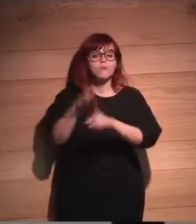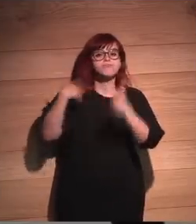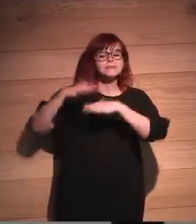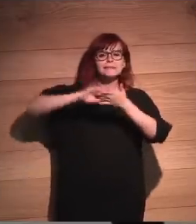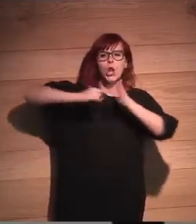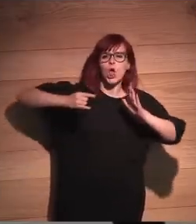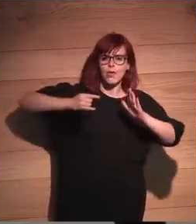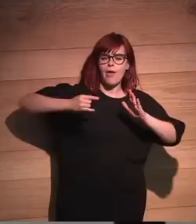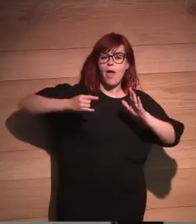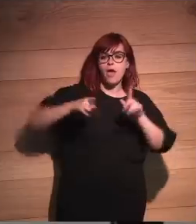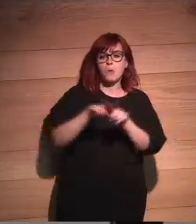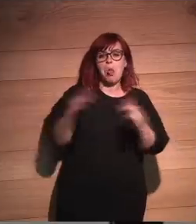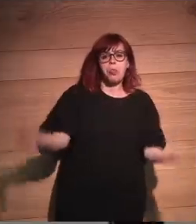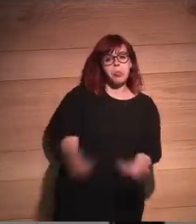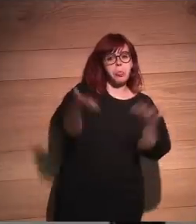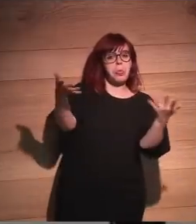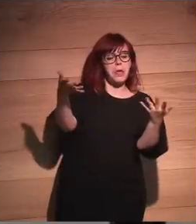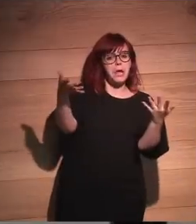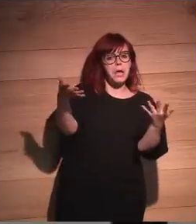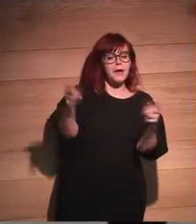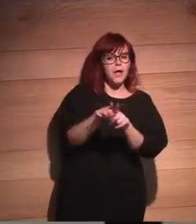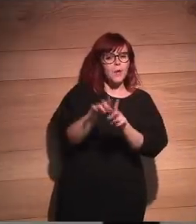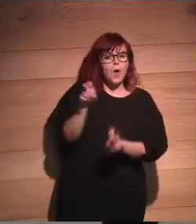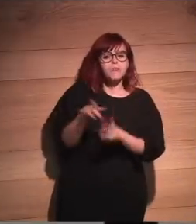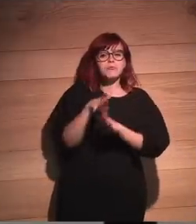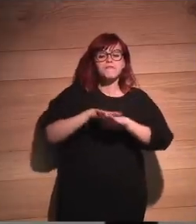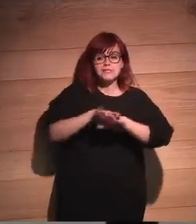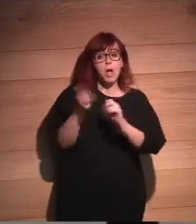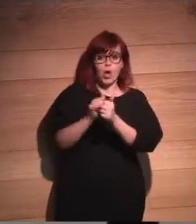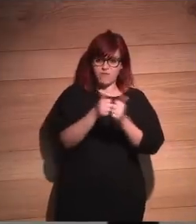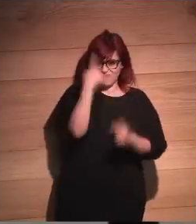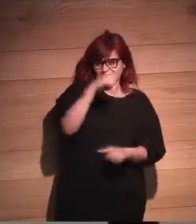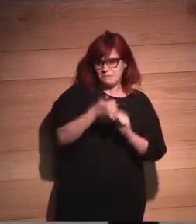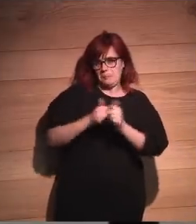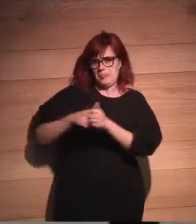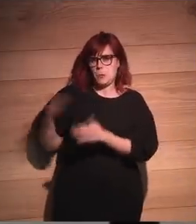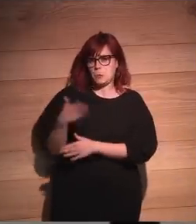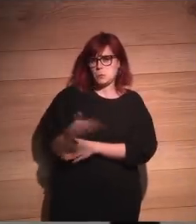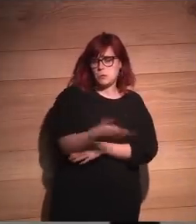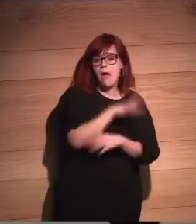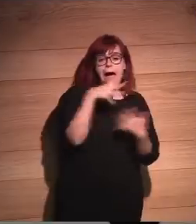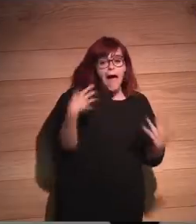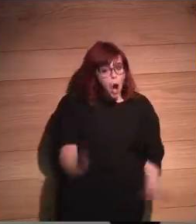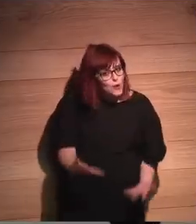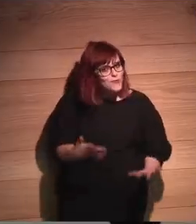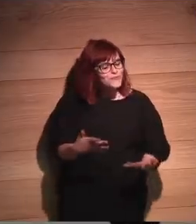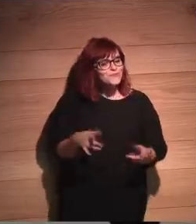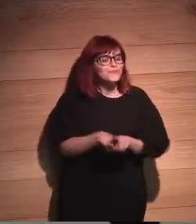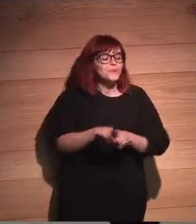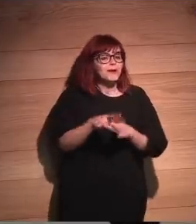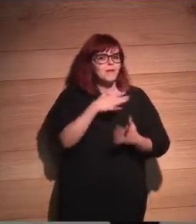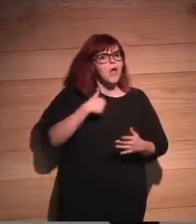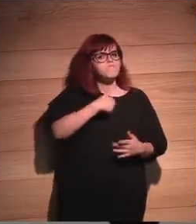una tecnología de andar por casa, fundamentalmente basada en copias, y ahora ya